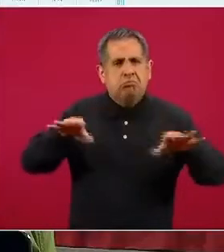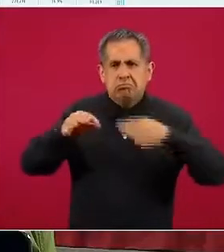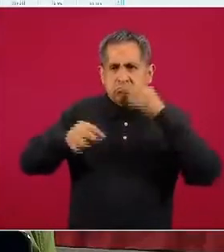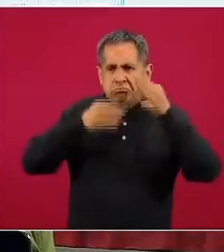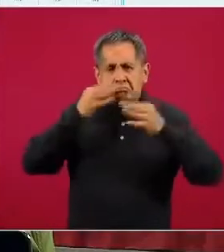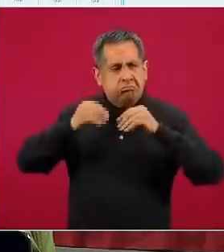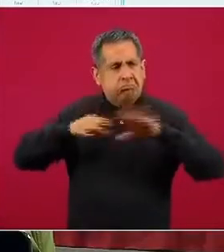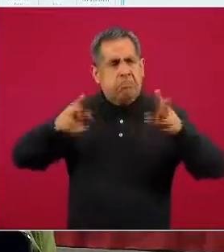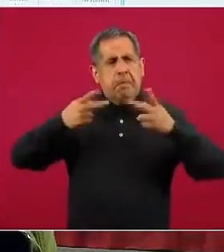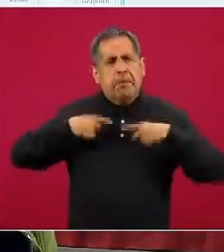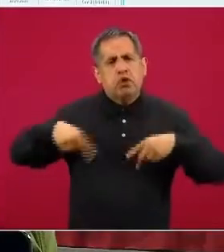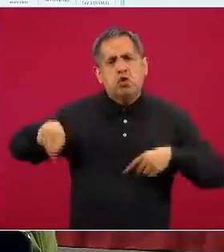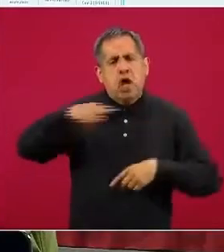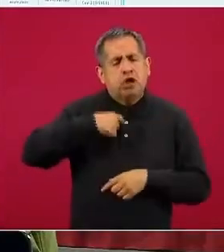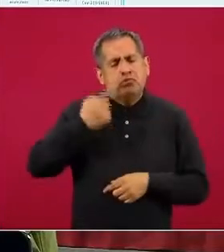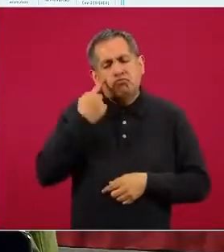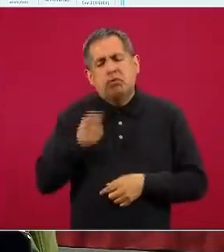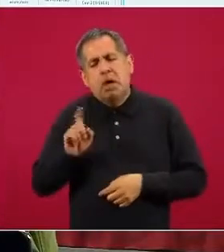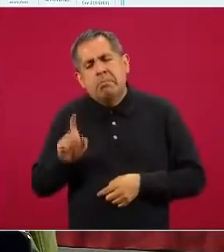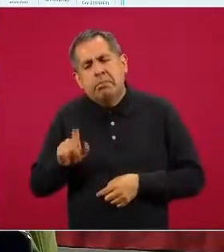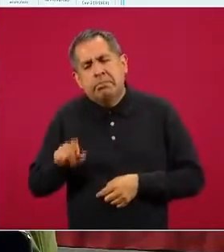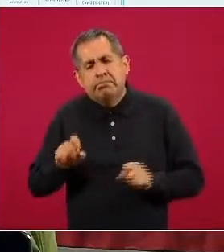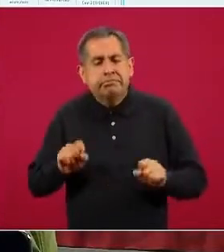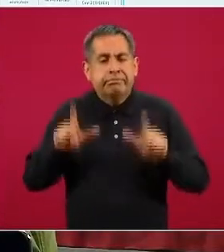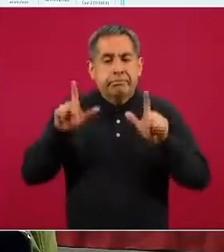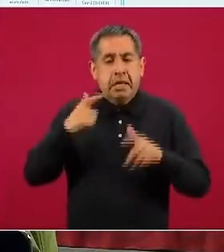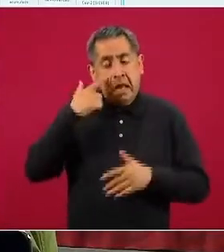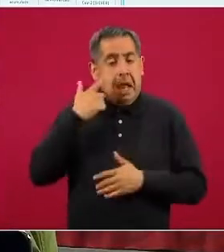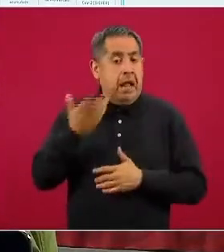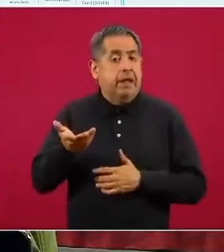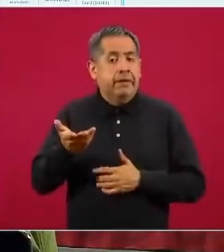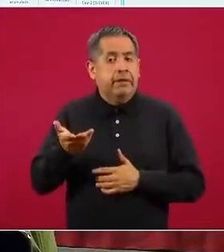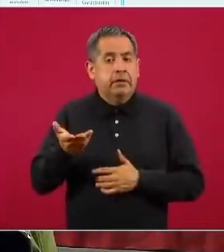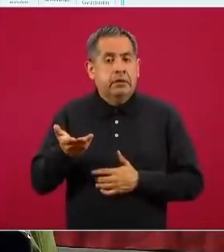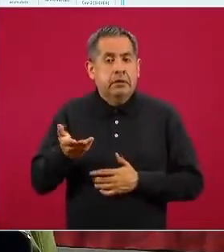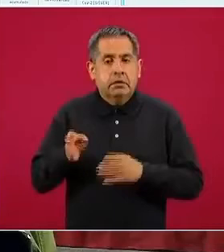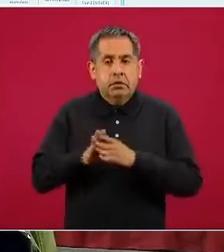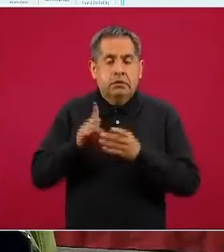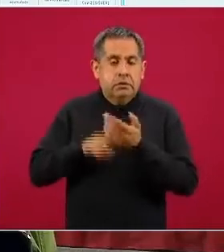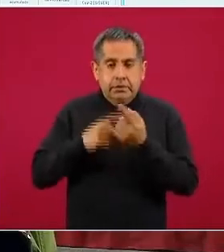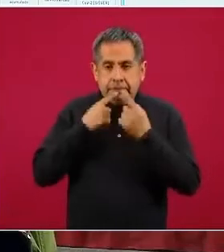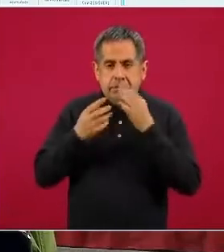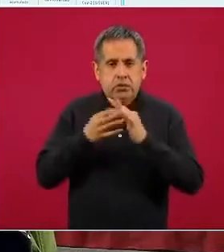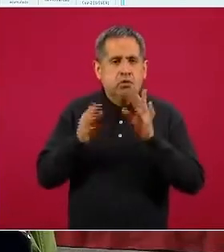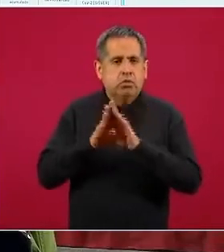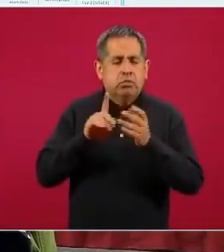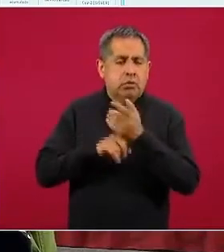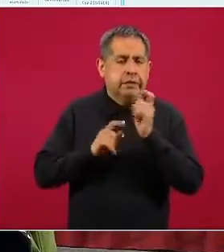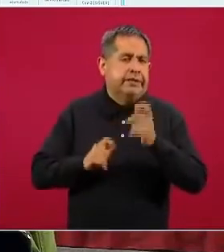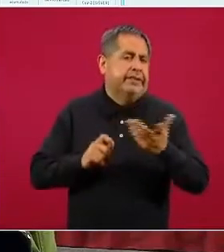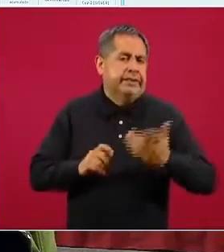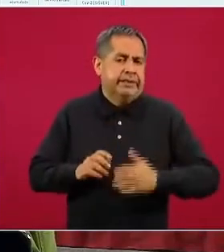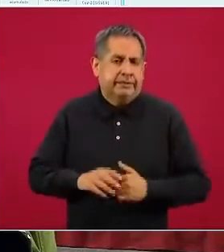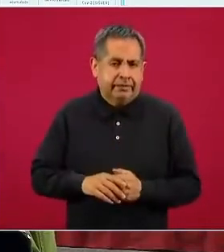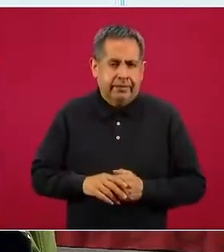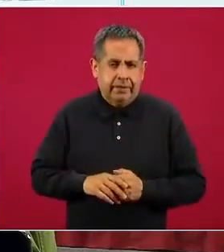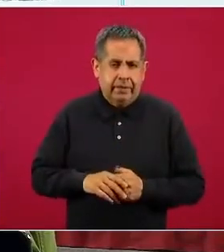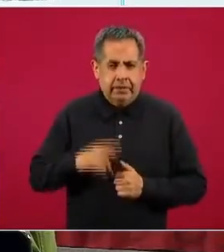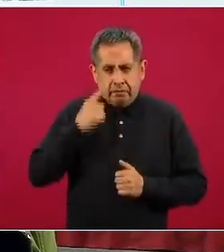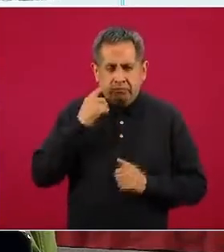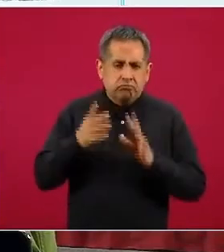que se pueda manejar, y al final, además, por favor, podemos ver cómo tiene las